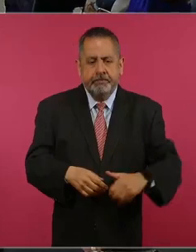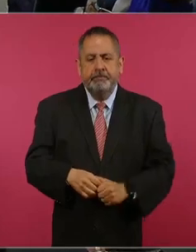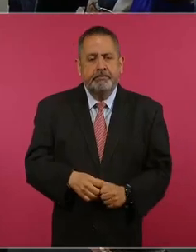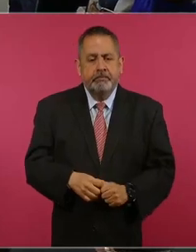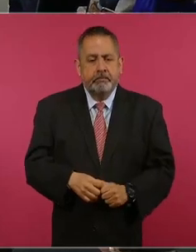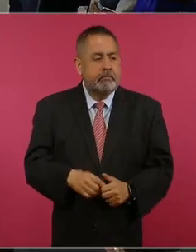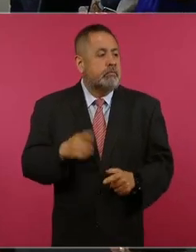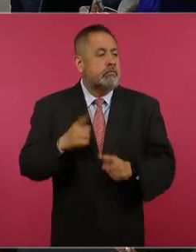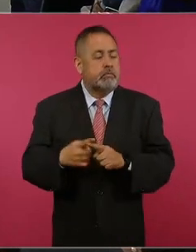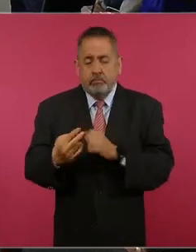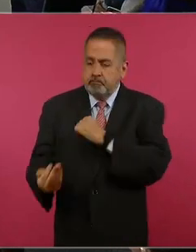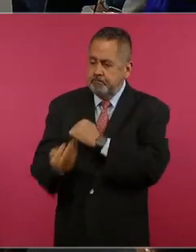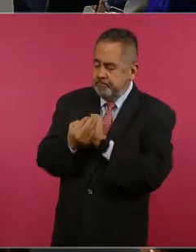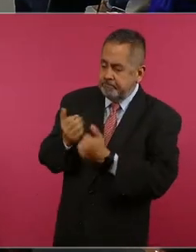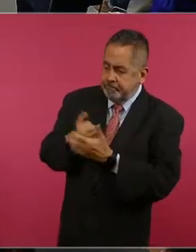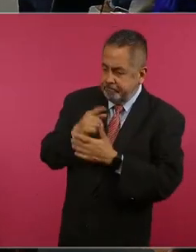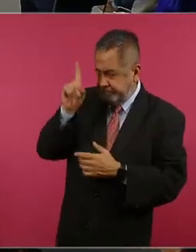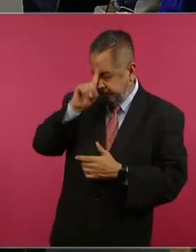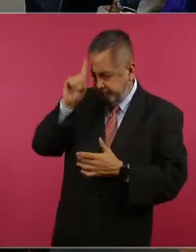Ya no había quien